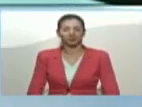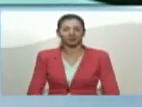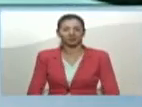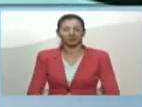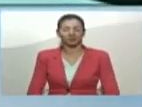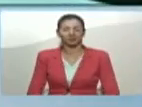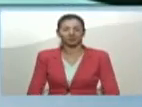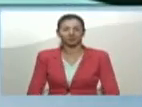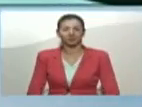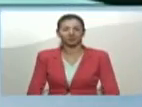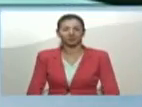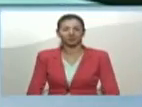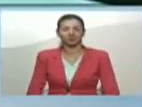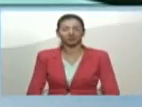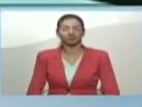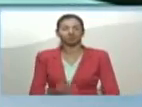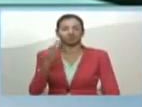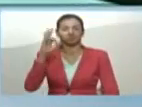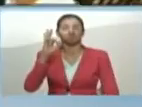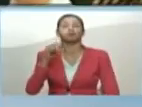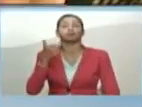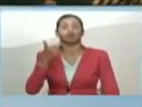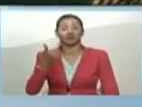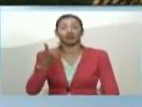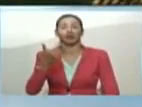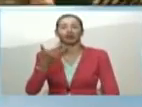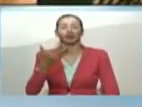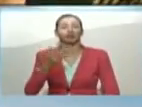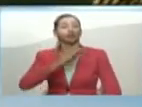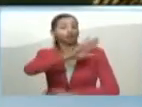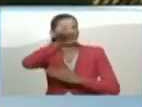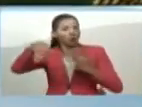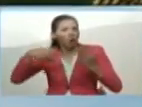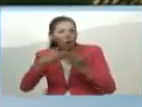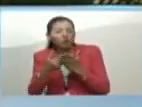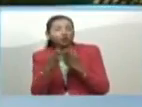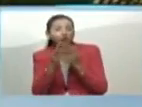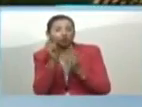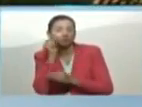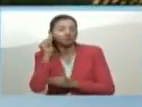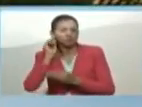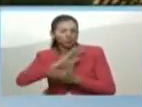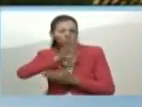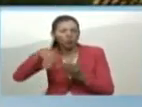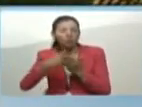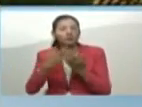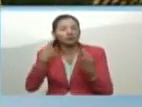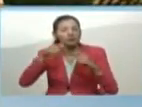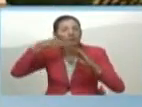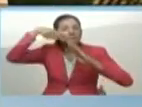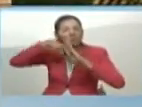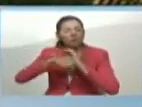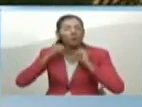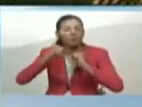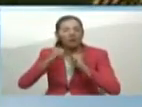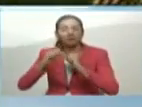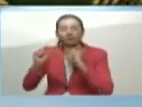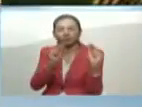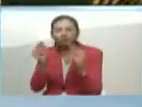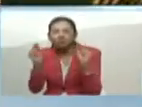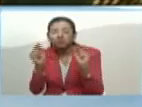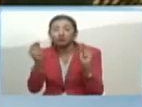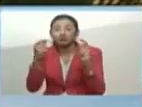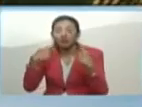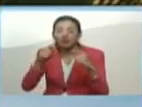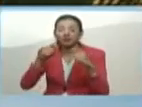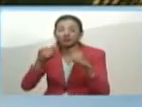bolivariana. Correcto. Vamos entre todos y todas a profundizar el debate para completar